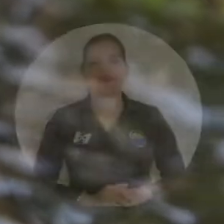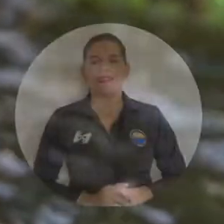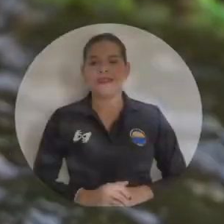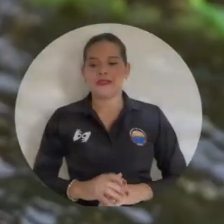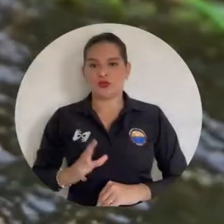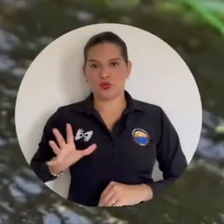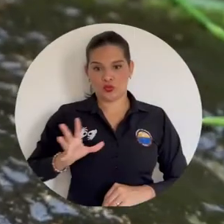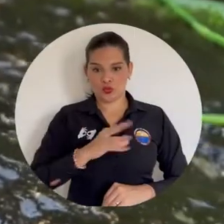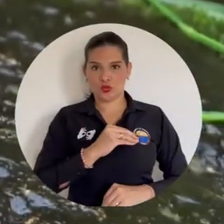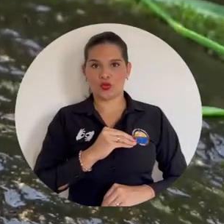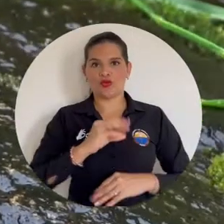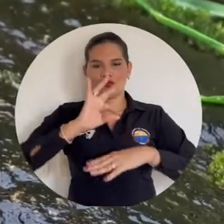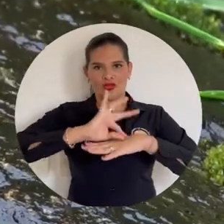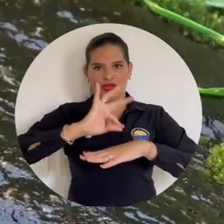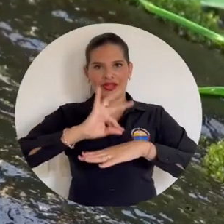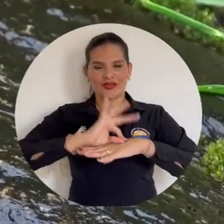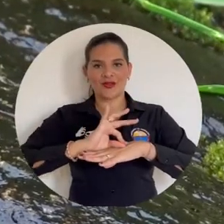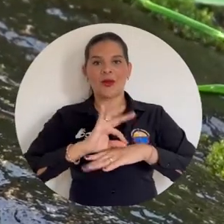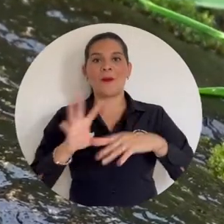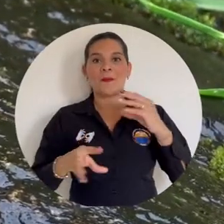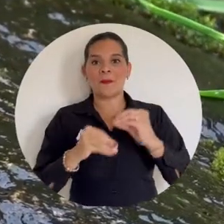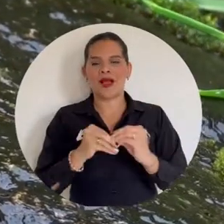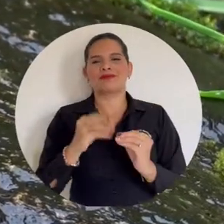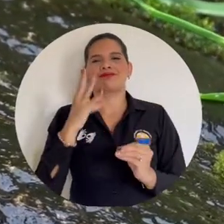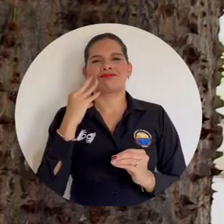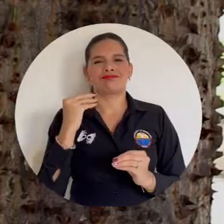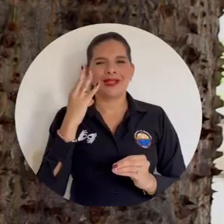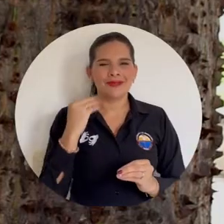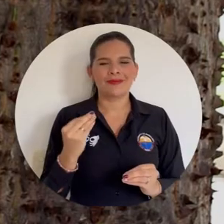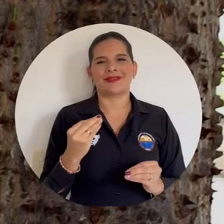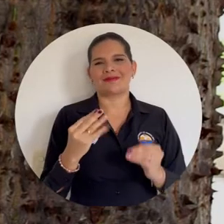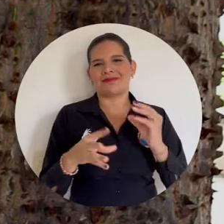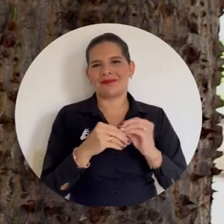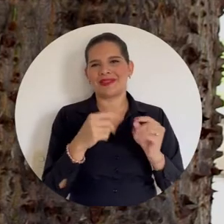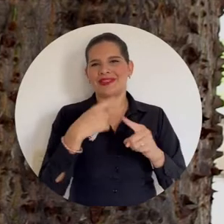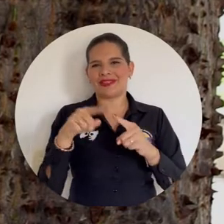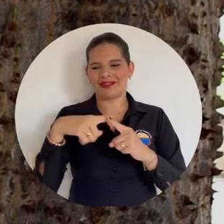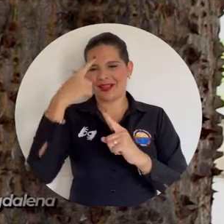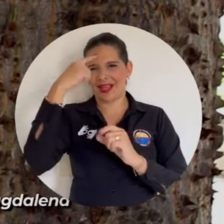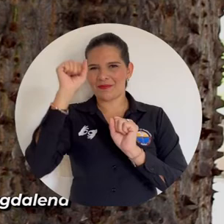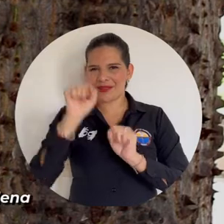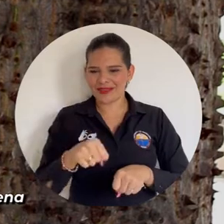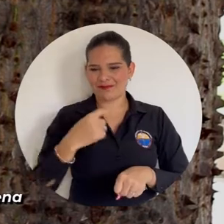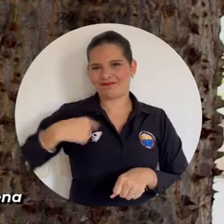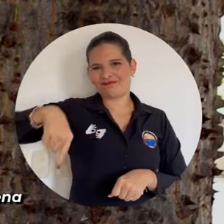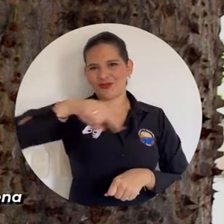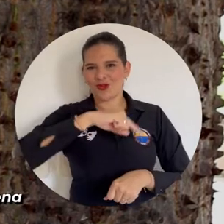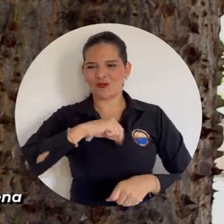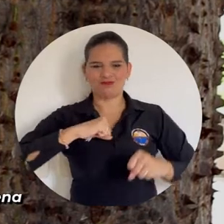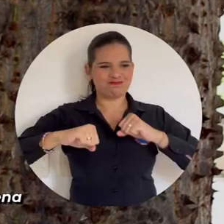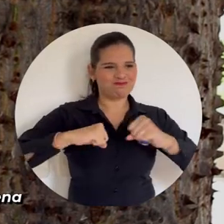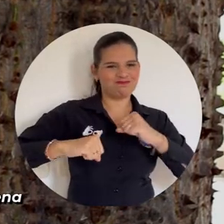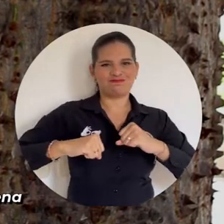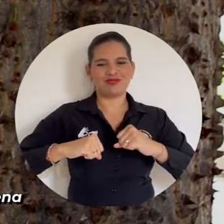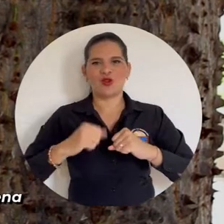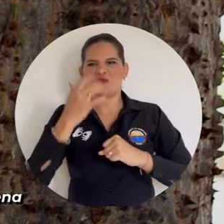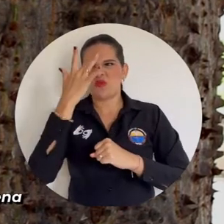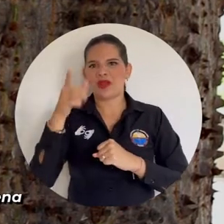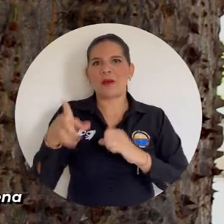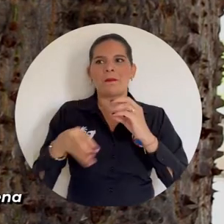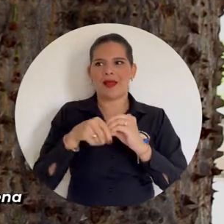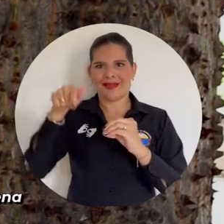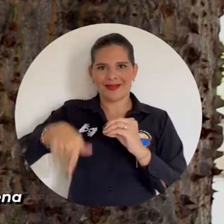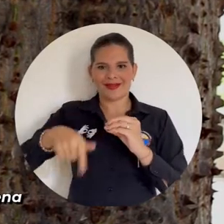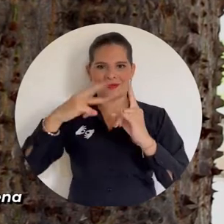Nosotros como fundación, y todo pues la experiencia y toda esa capacidad pues que hemos tenido también por parte